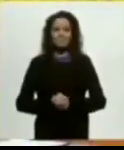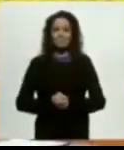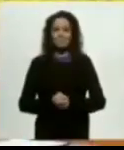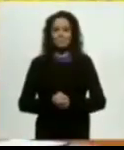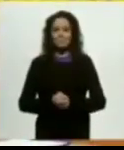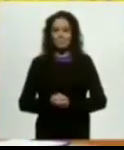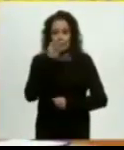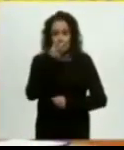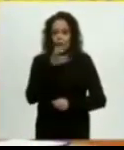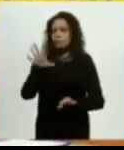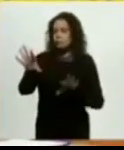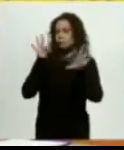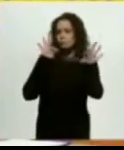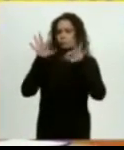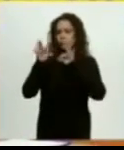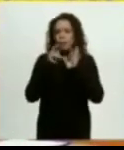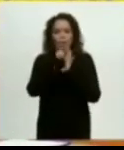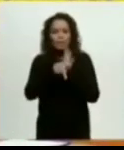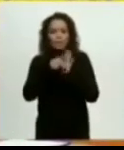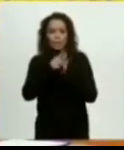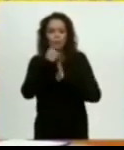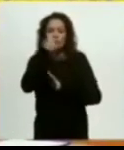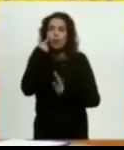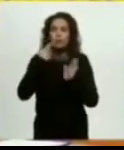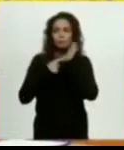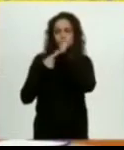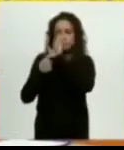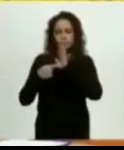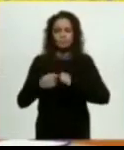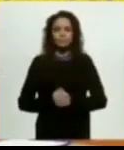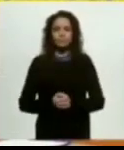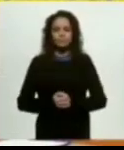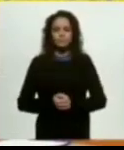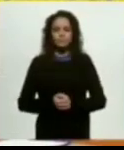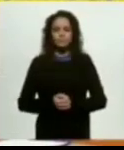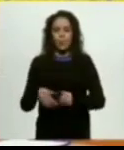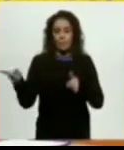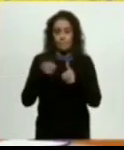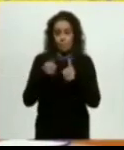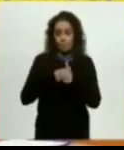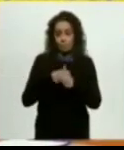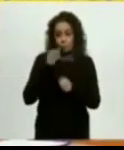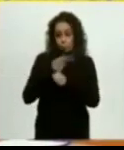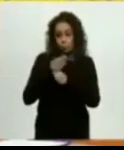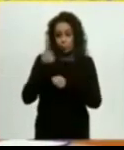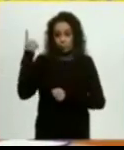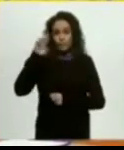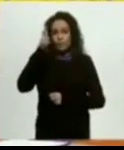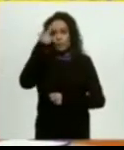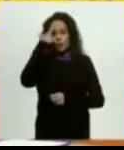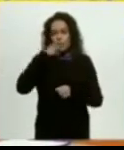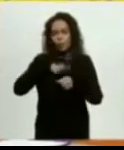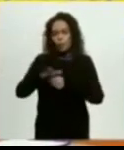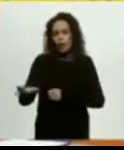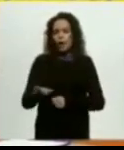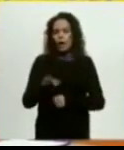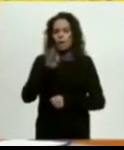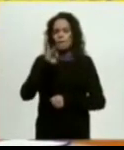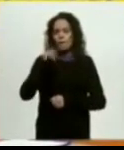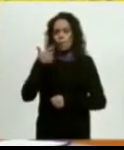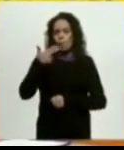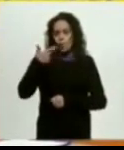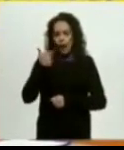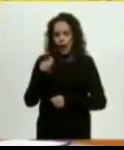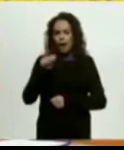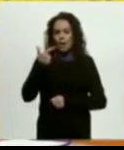Para esto seleccionamos algunos videos para ti. En este primero recordaremos cuáles son las figuras geométricas y cómo